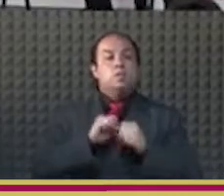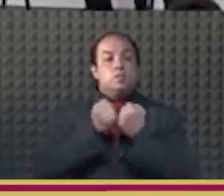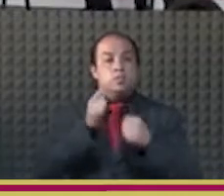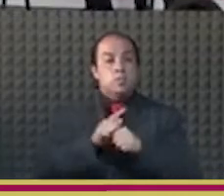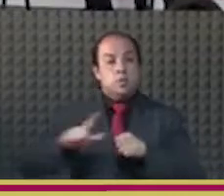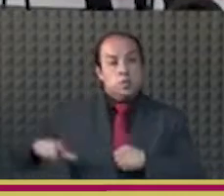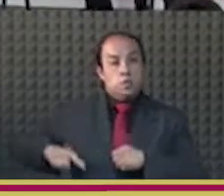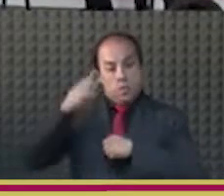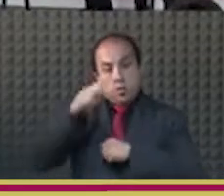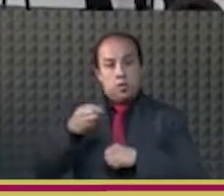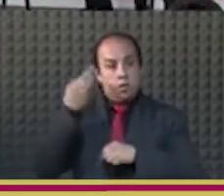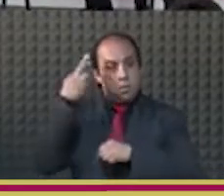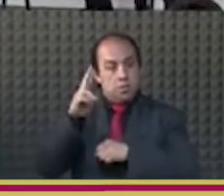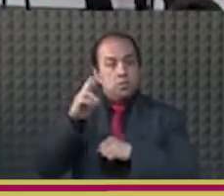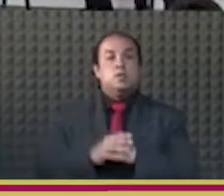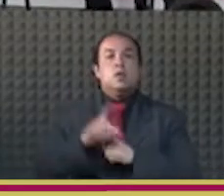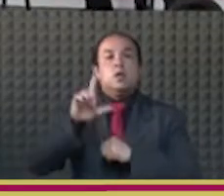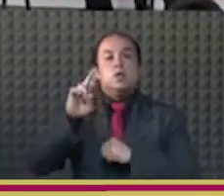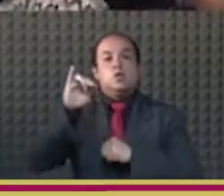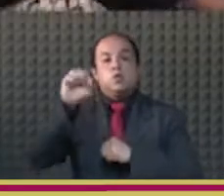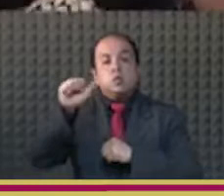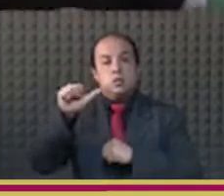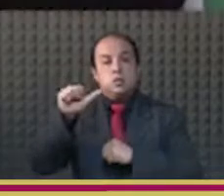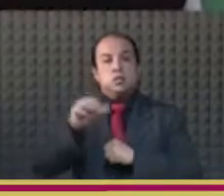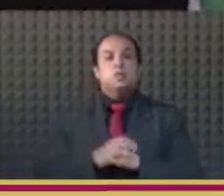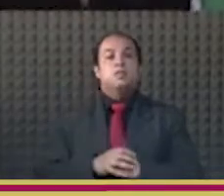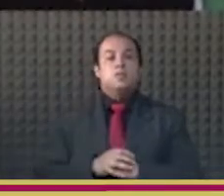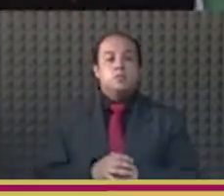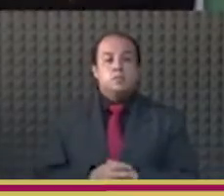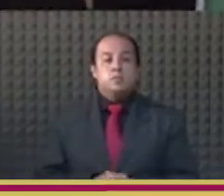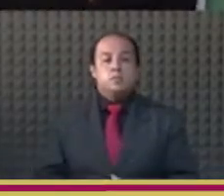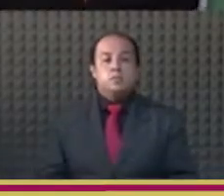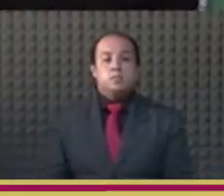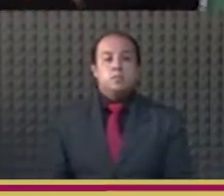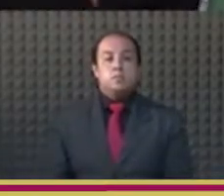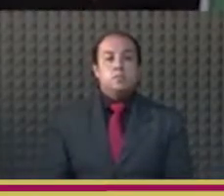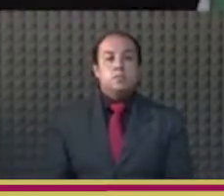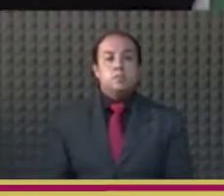de México, maestra Luisa María Alcalde Luján.